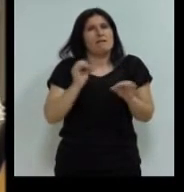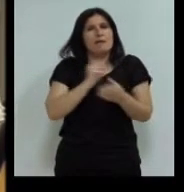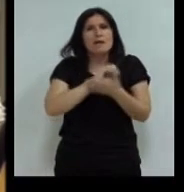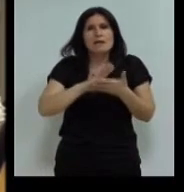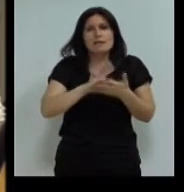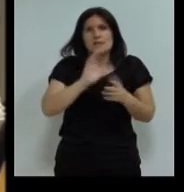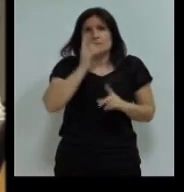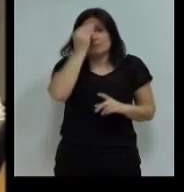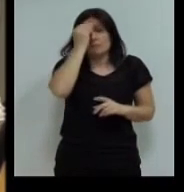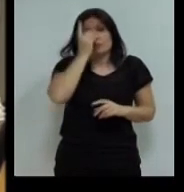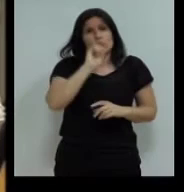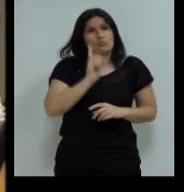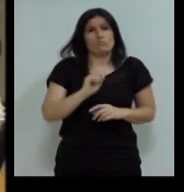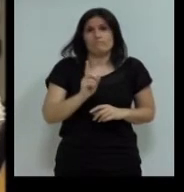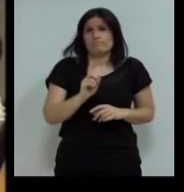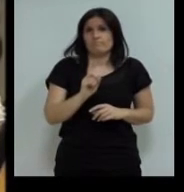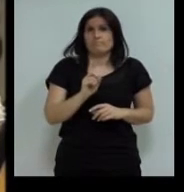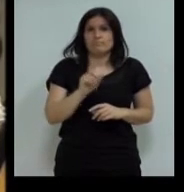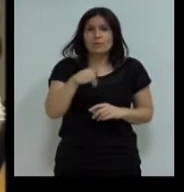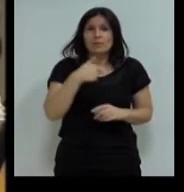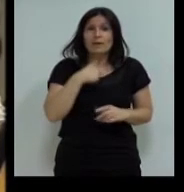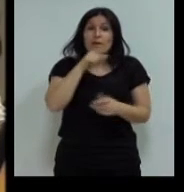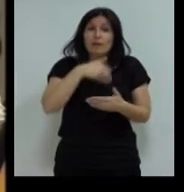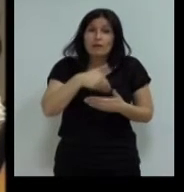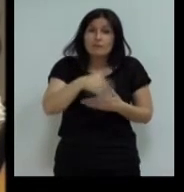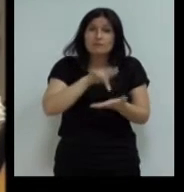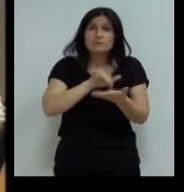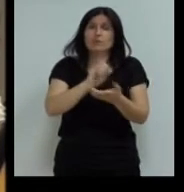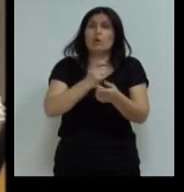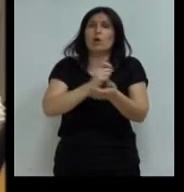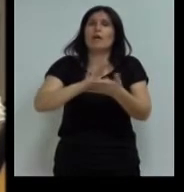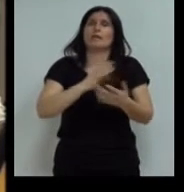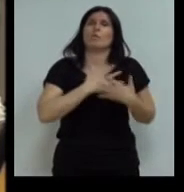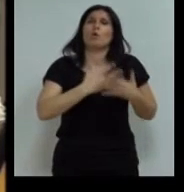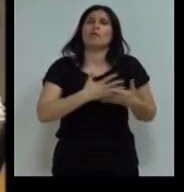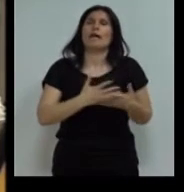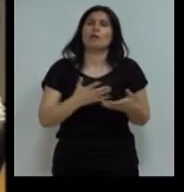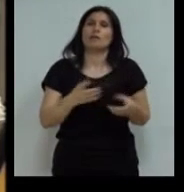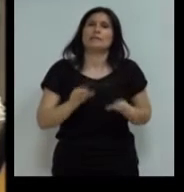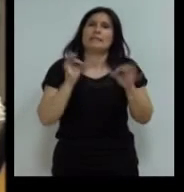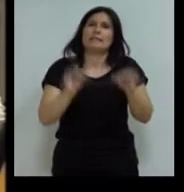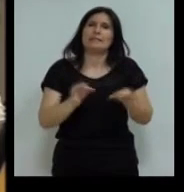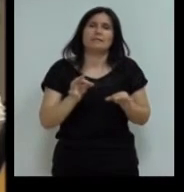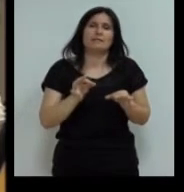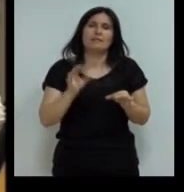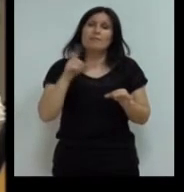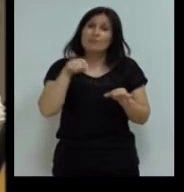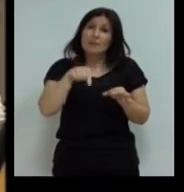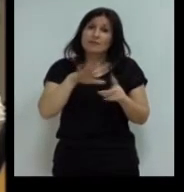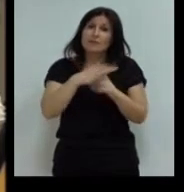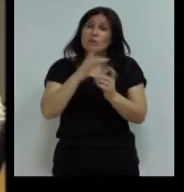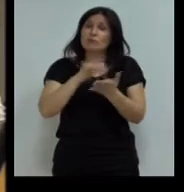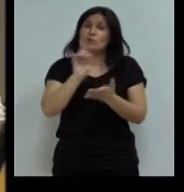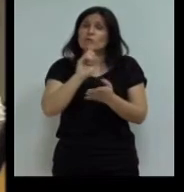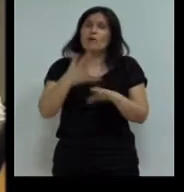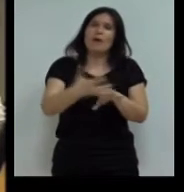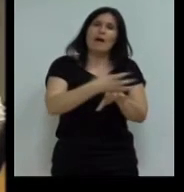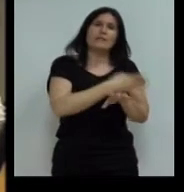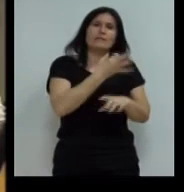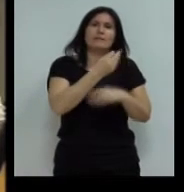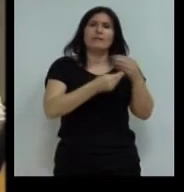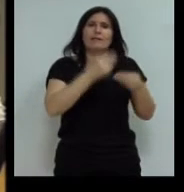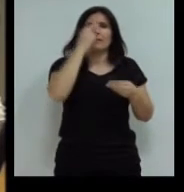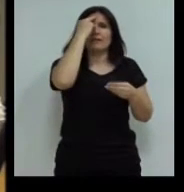nunca debería de llegar. Pero para que eso no llegue, tiene que ver primero un respeto a lo que estamos haciendo, a